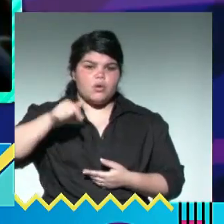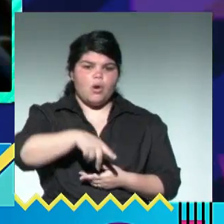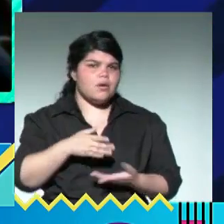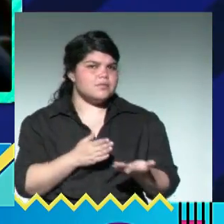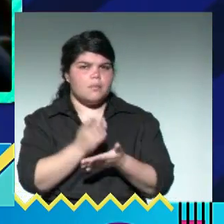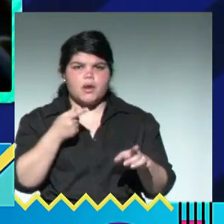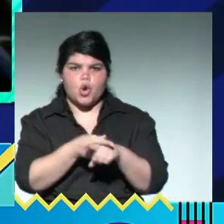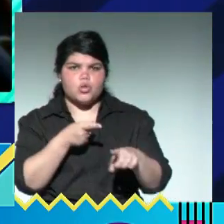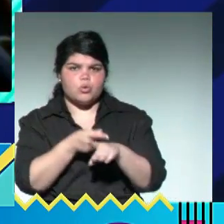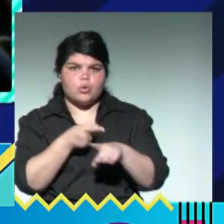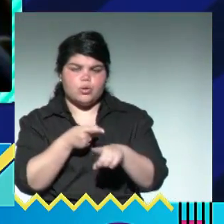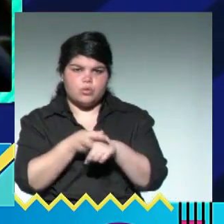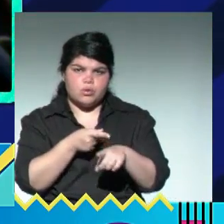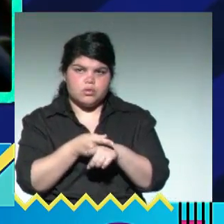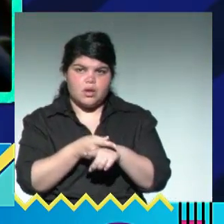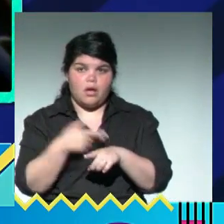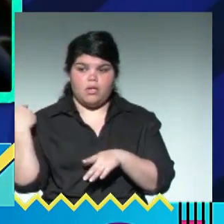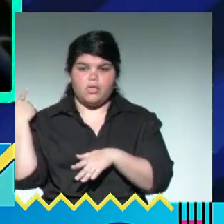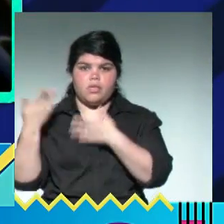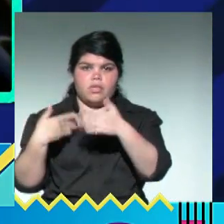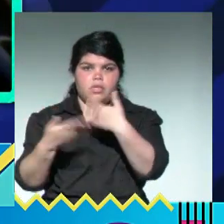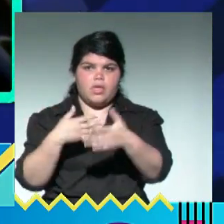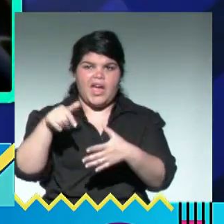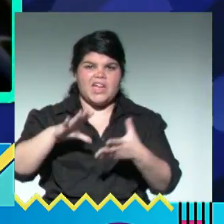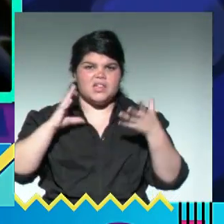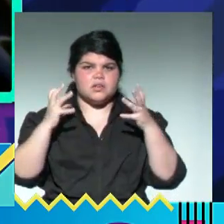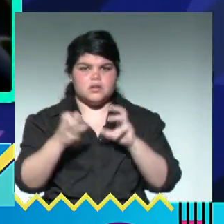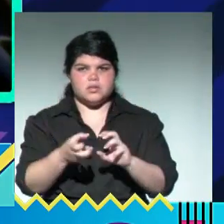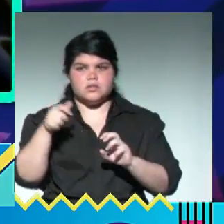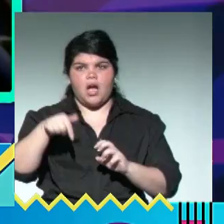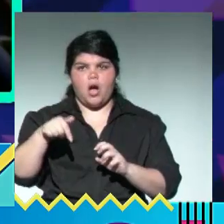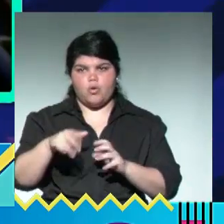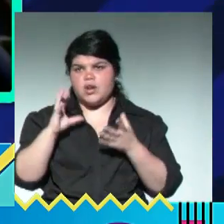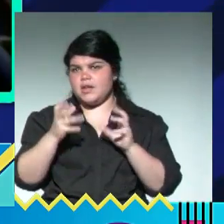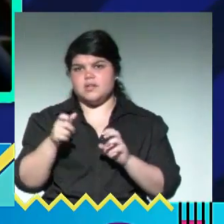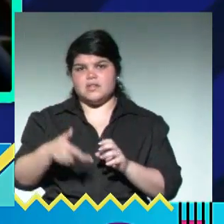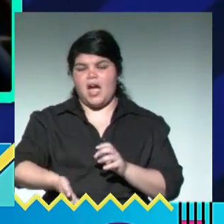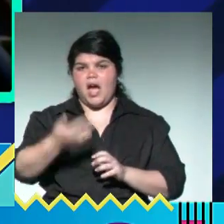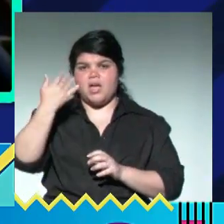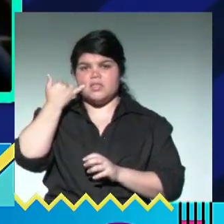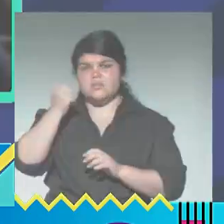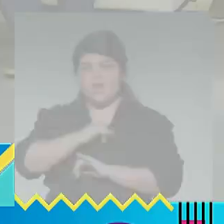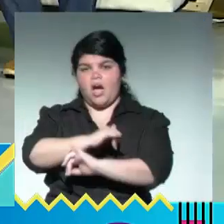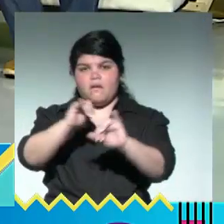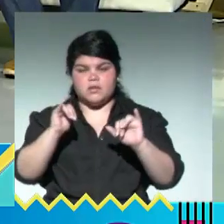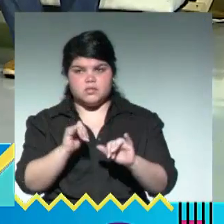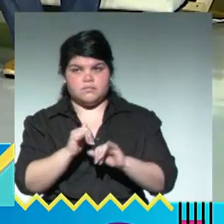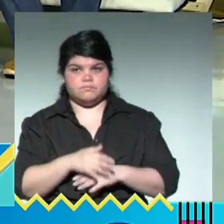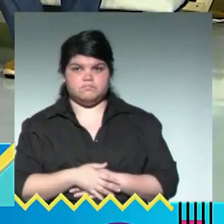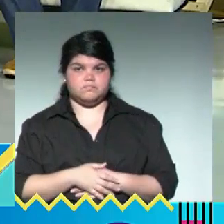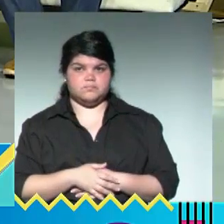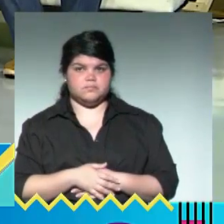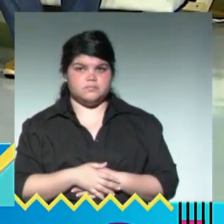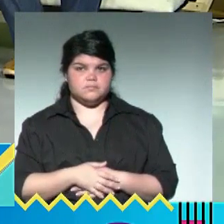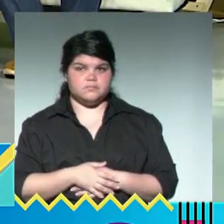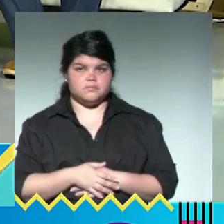han llevado a esta crisis que venimos anunciando que podía pasar desde hace tiempo. Ojo, él